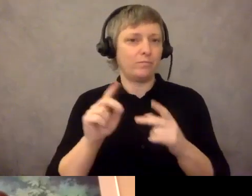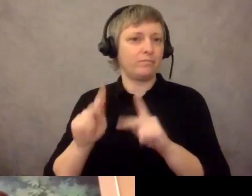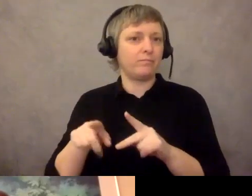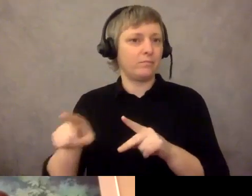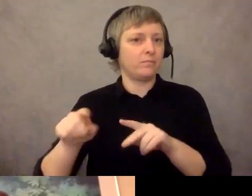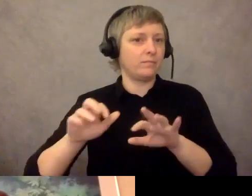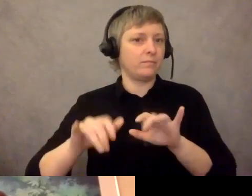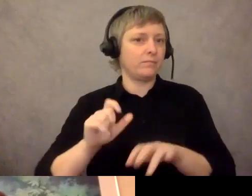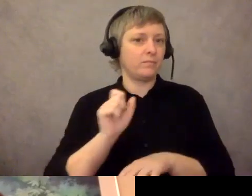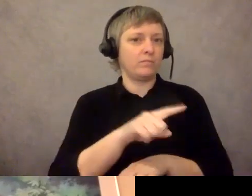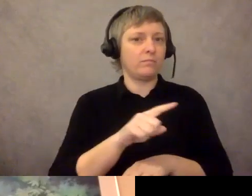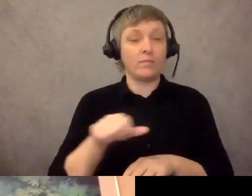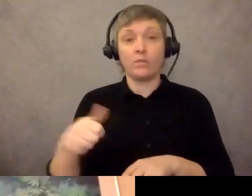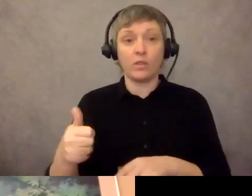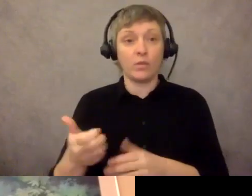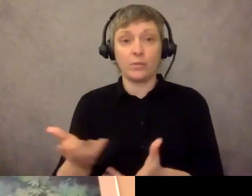venir.